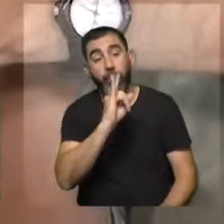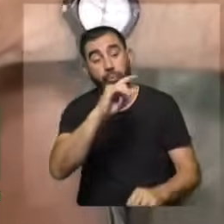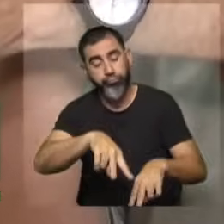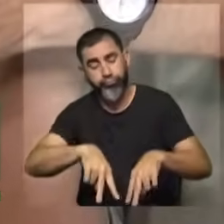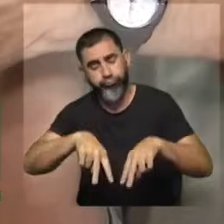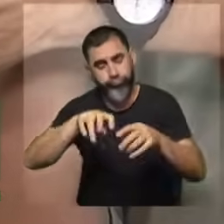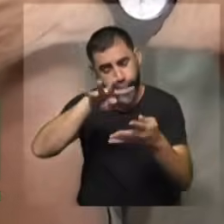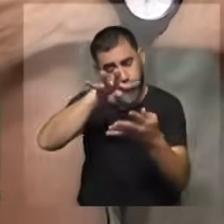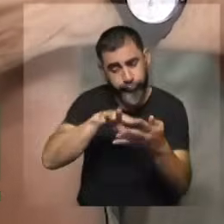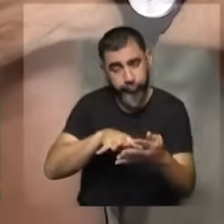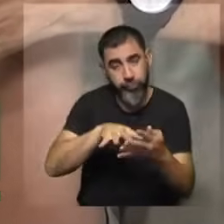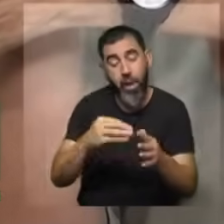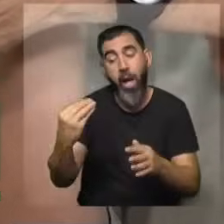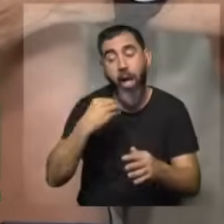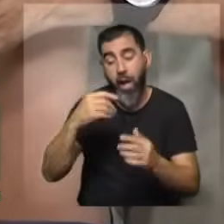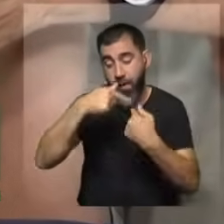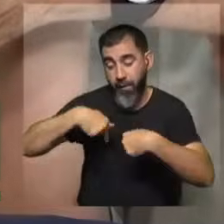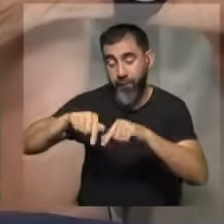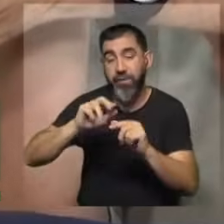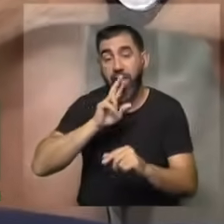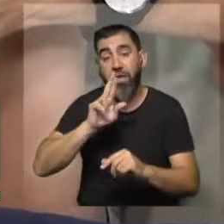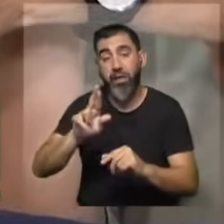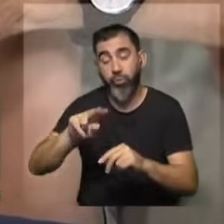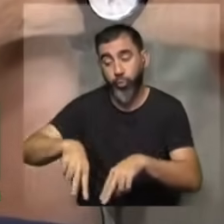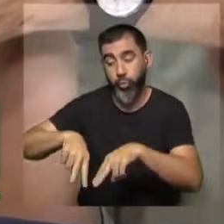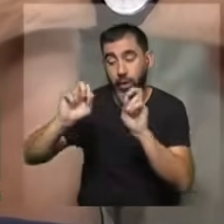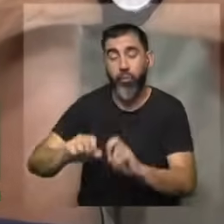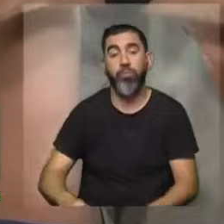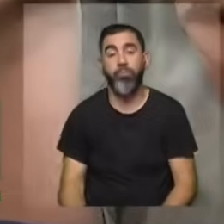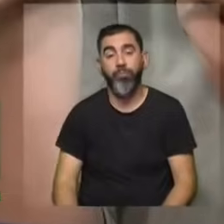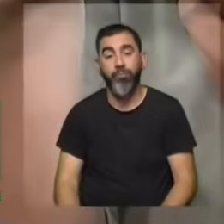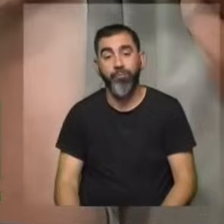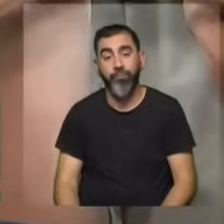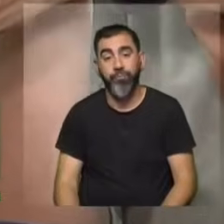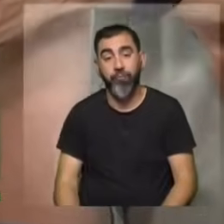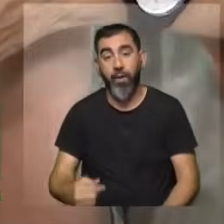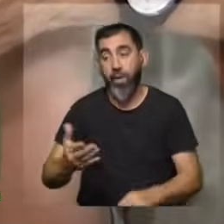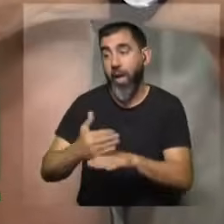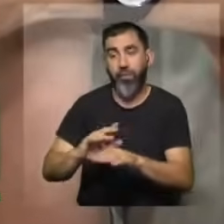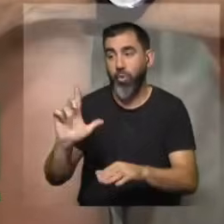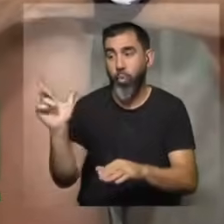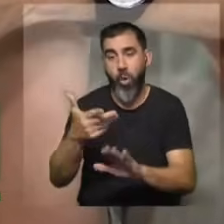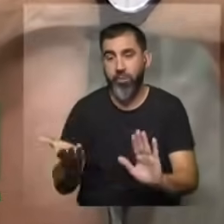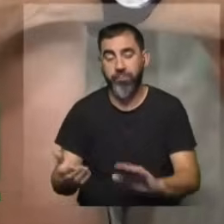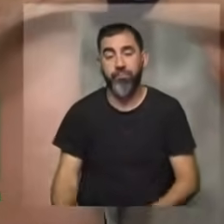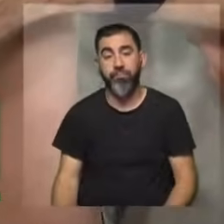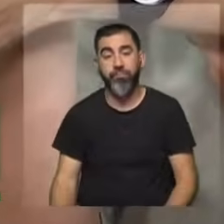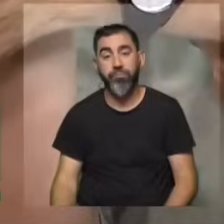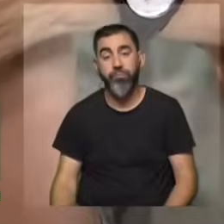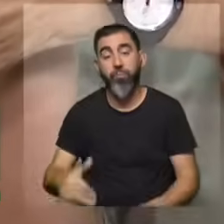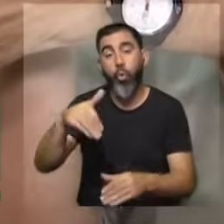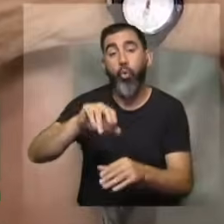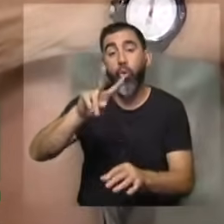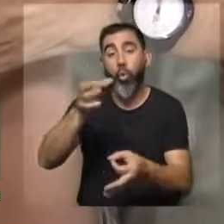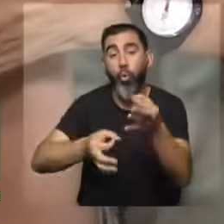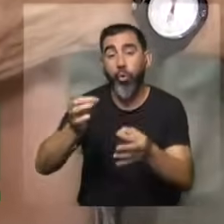auditen nos comunican a nosotros el resultado de la de la auditoría eso no lo tenía la corte verdad la corte tenía dos contadores